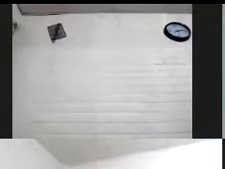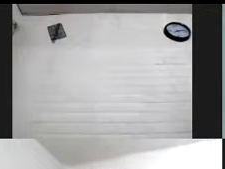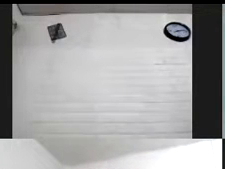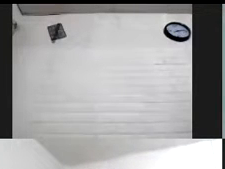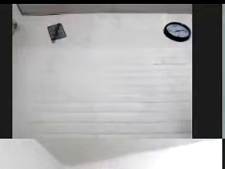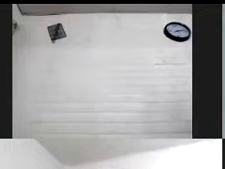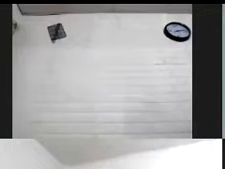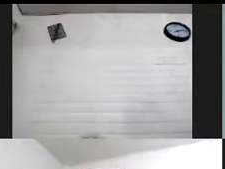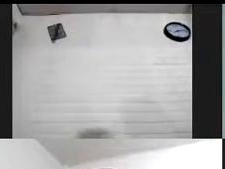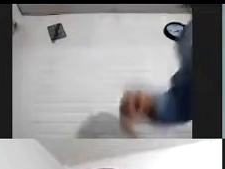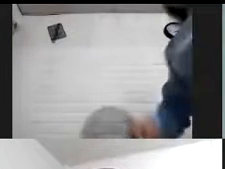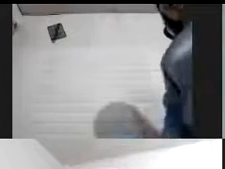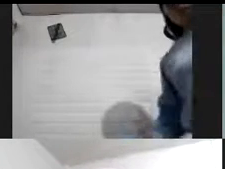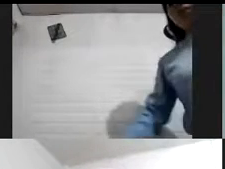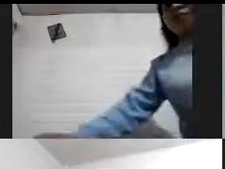¿No?